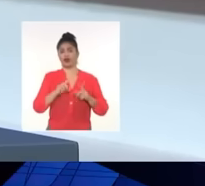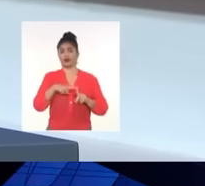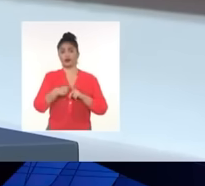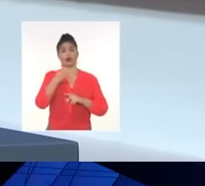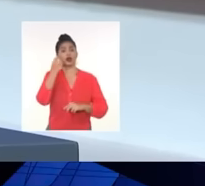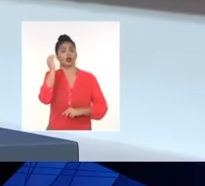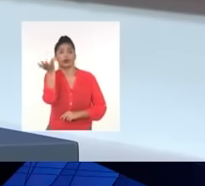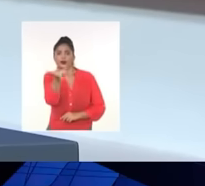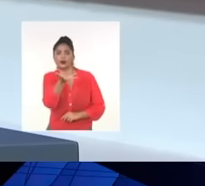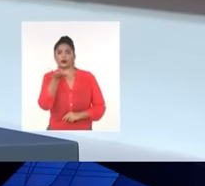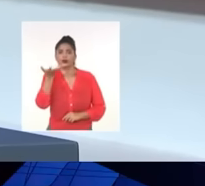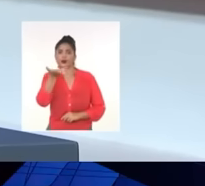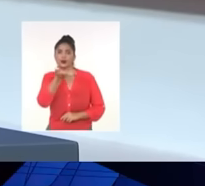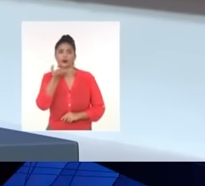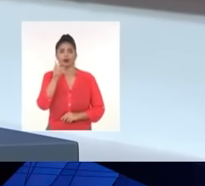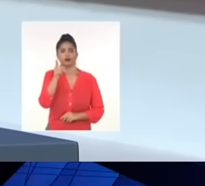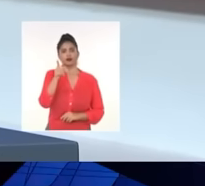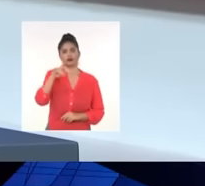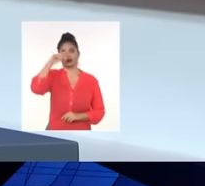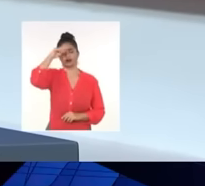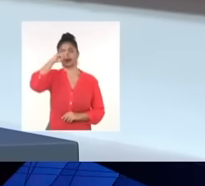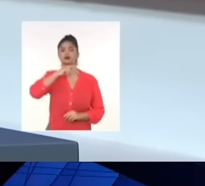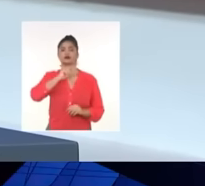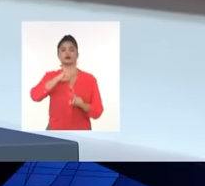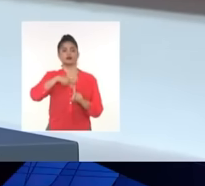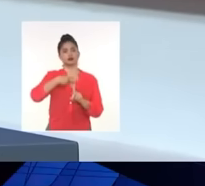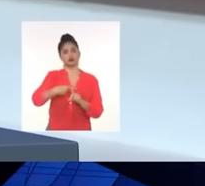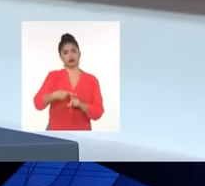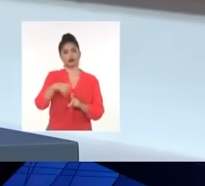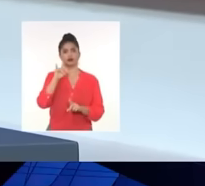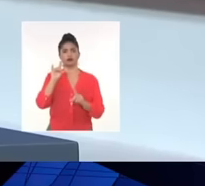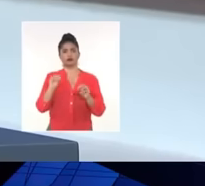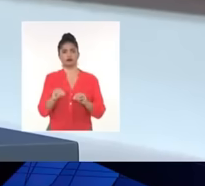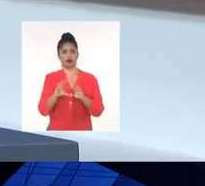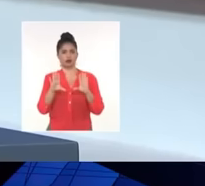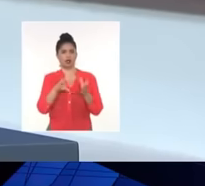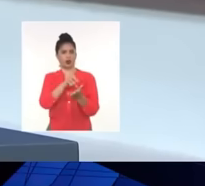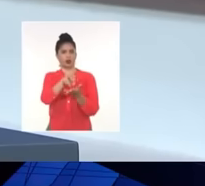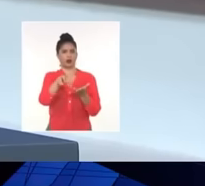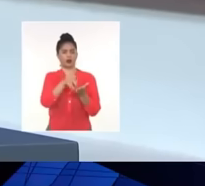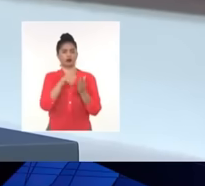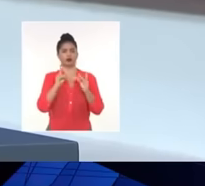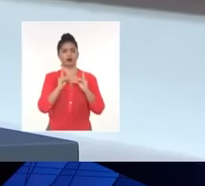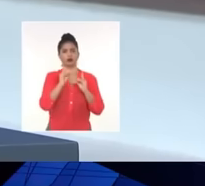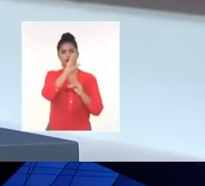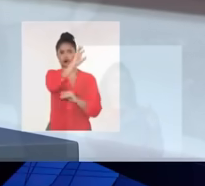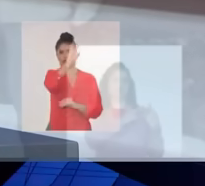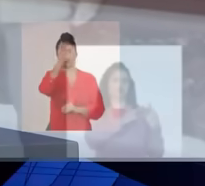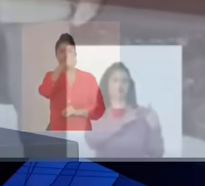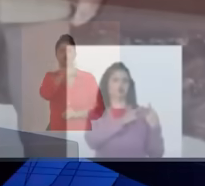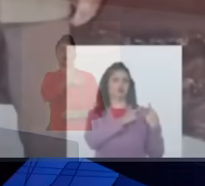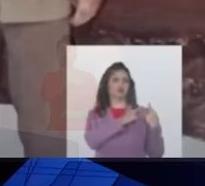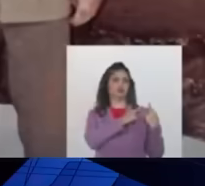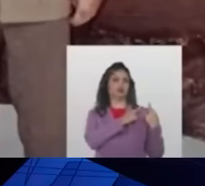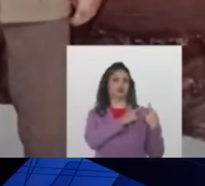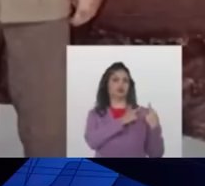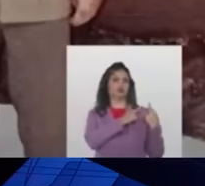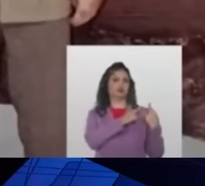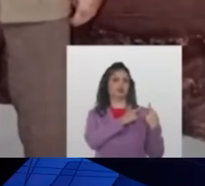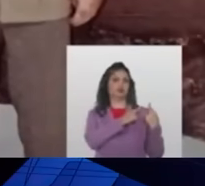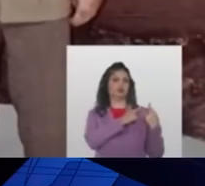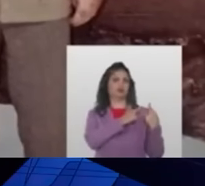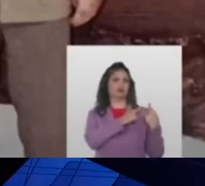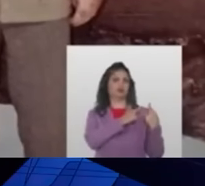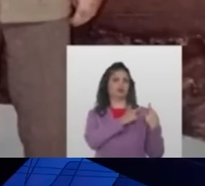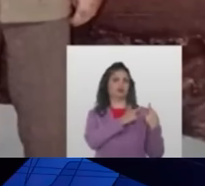el 19 de septiembre a las 9 horas en el Panteón de las Fuerzas Armadas Revolucionarias, lugar donde se le... ¿Tú crees